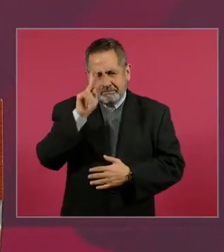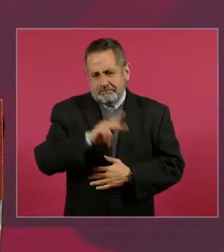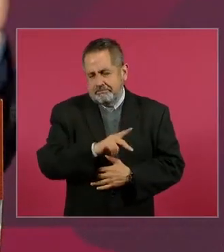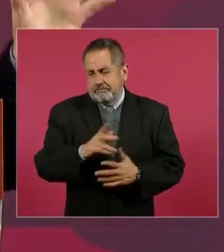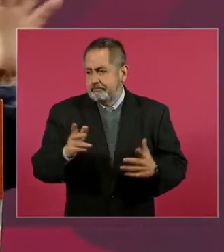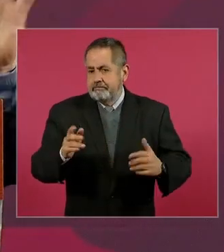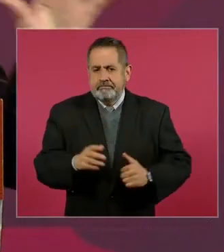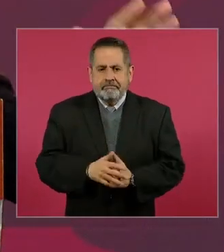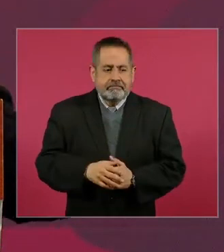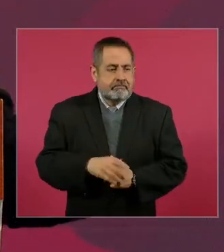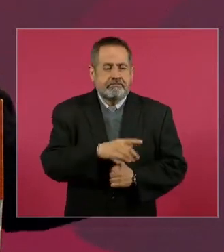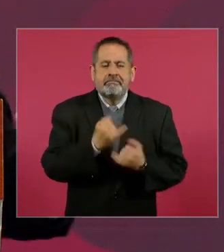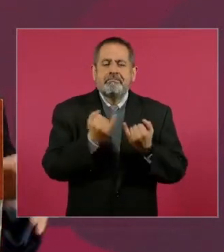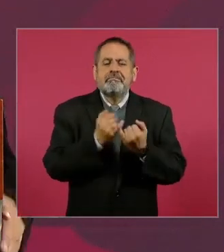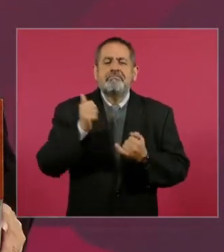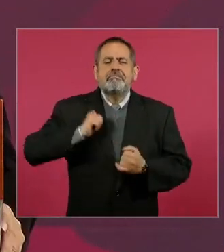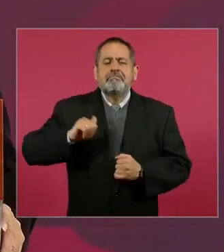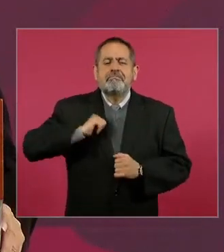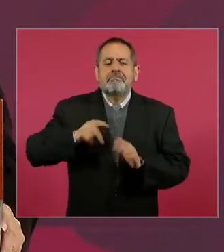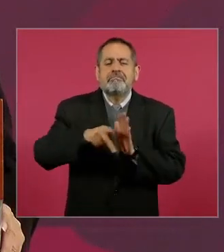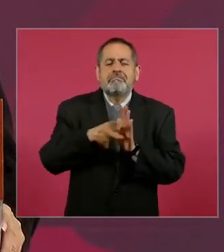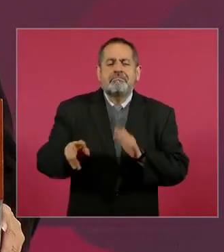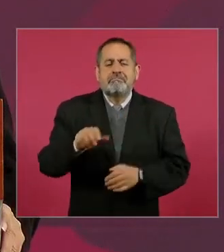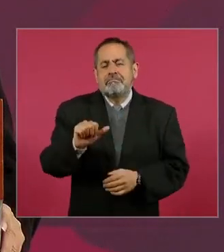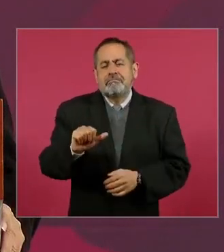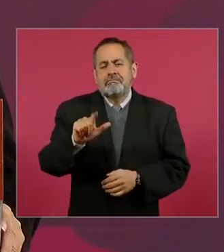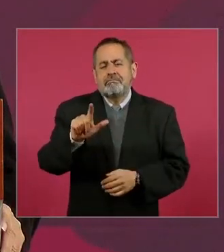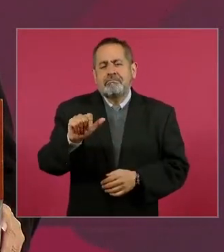es como el alarma,